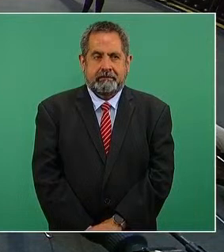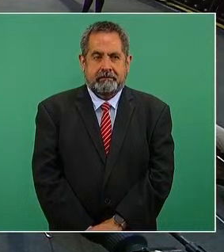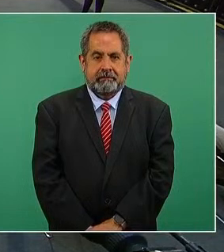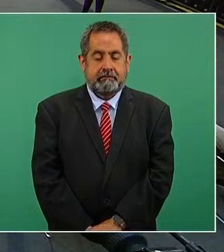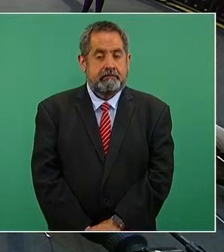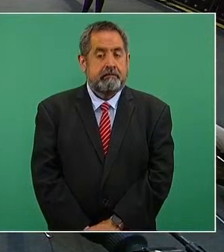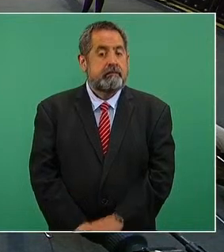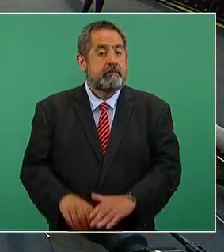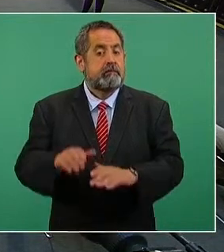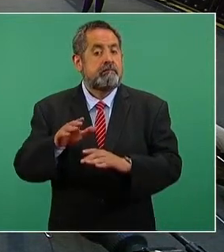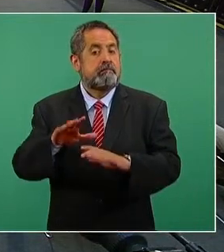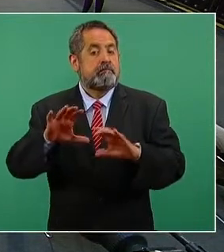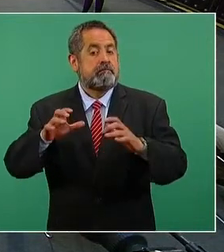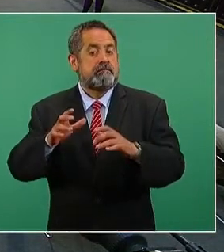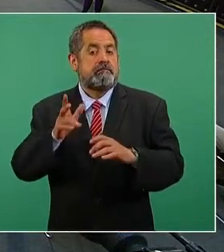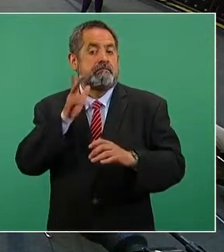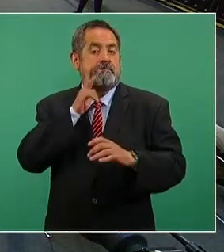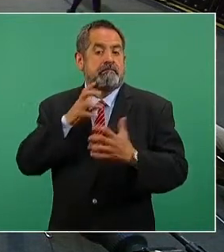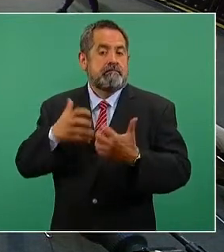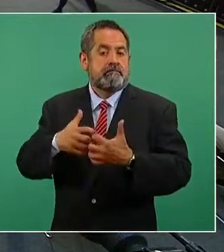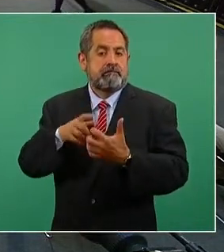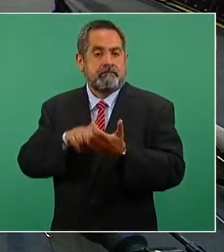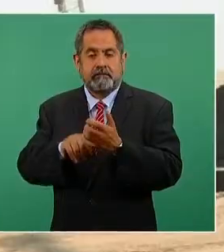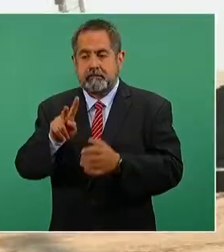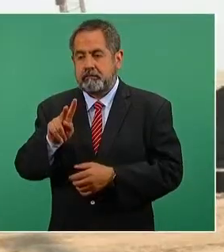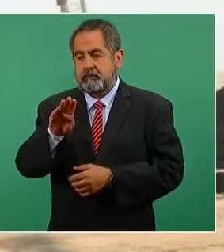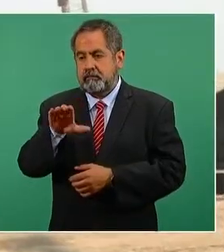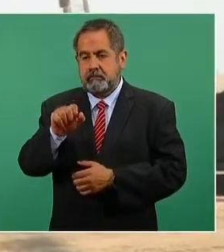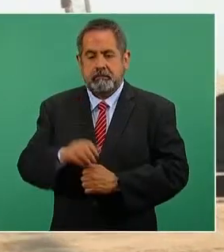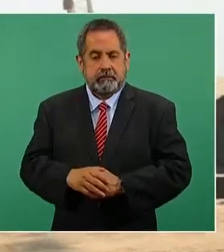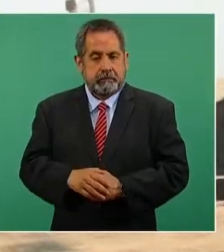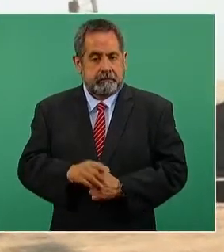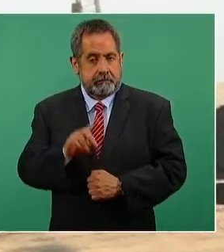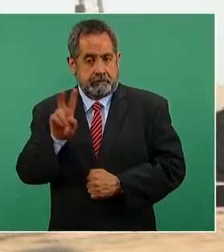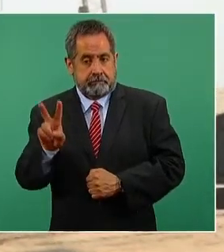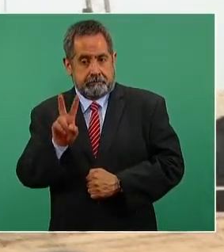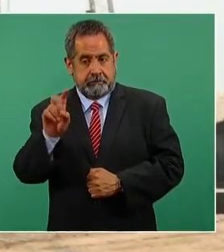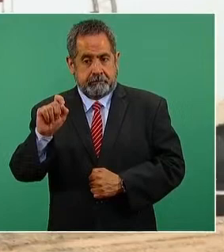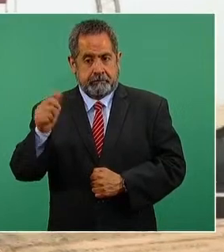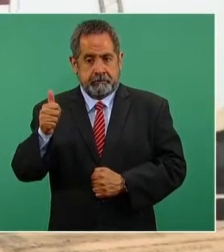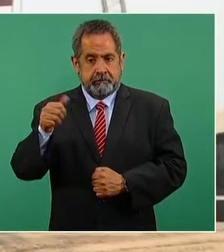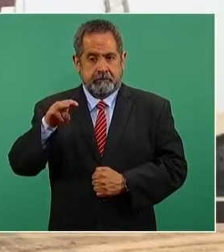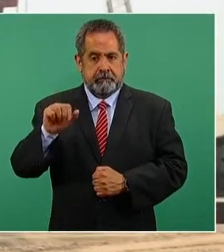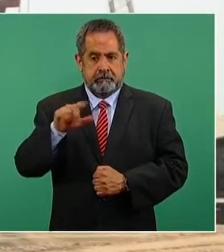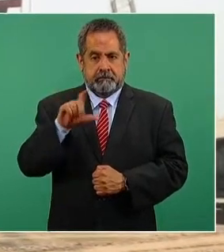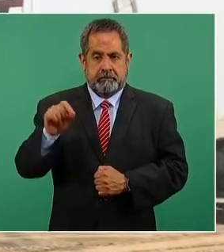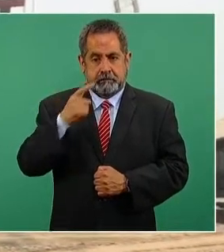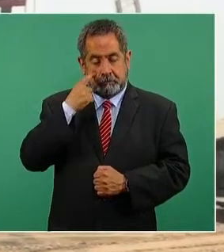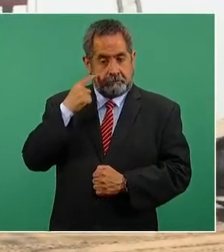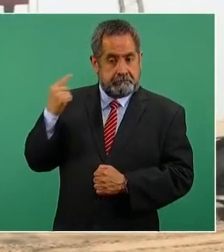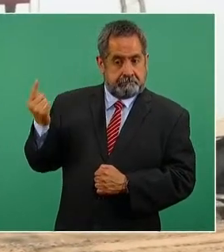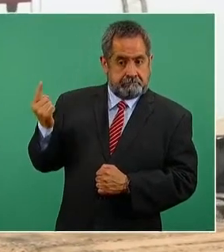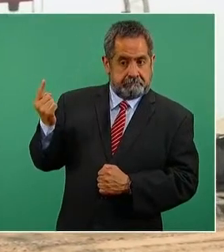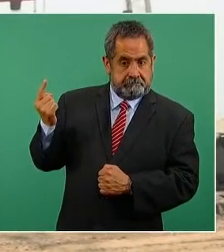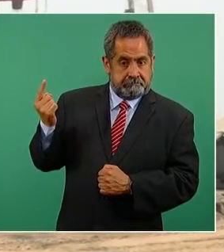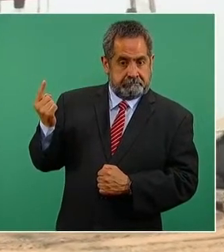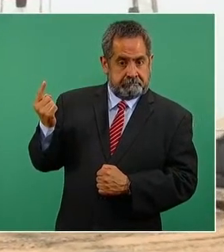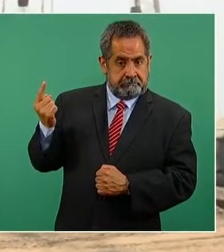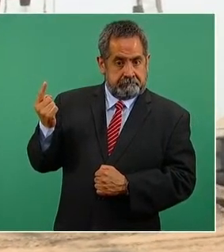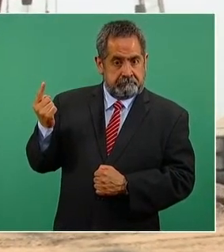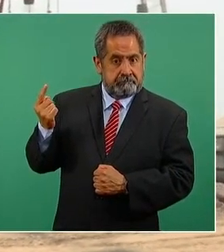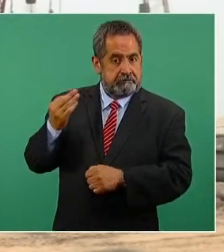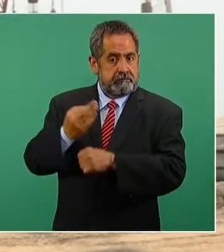Avance en la construcción de la refinería de Dos Bocas. Es viernes 26 de marzo. Estamos en la maniobra donde estamos